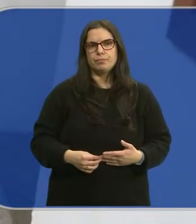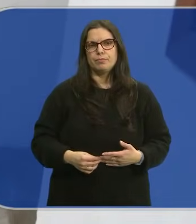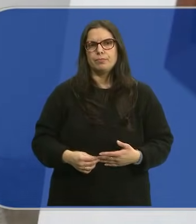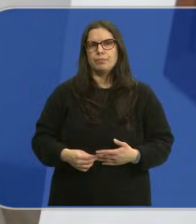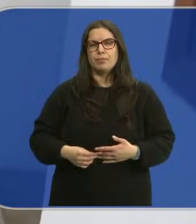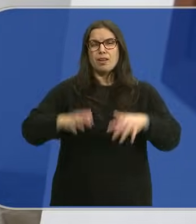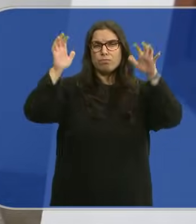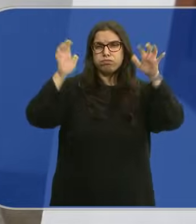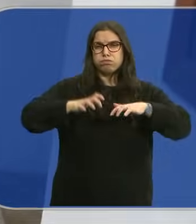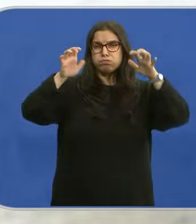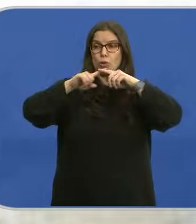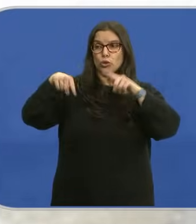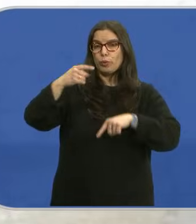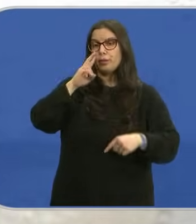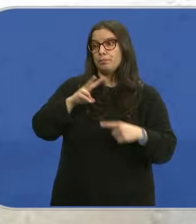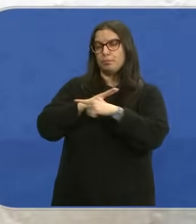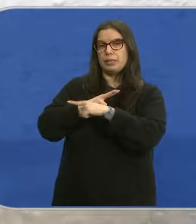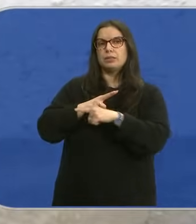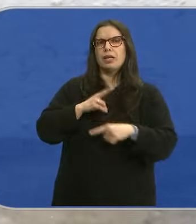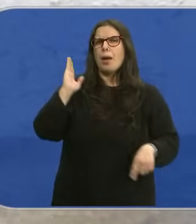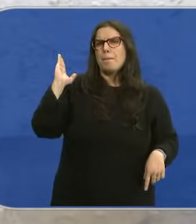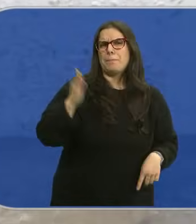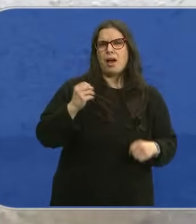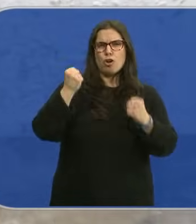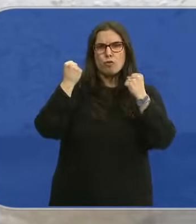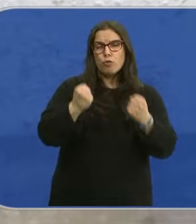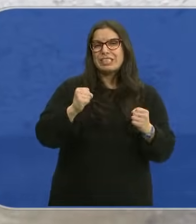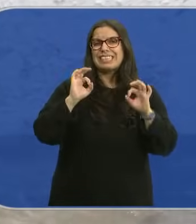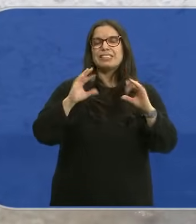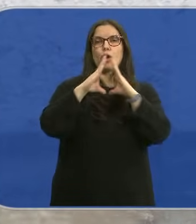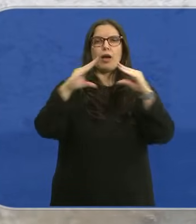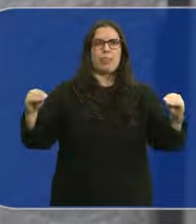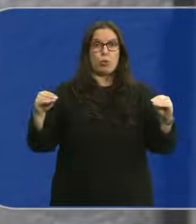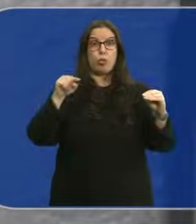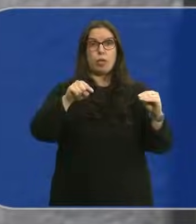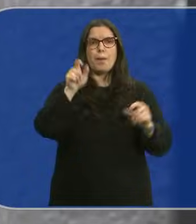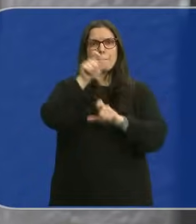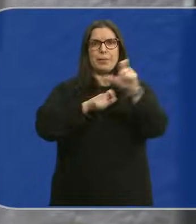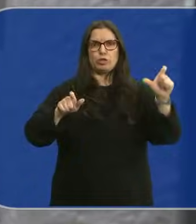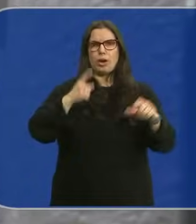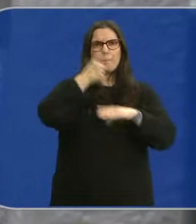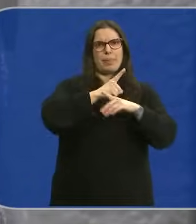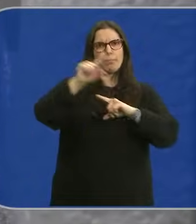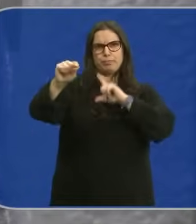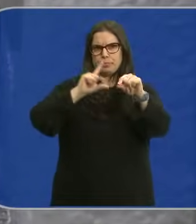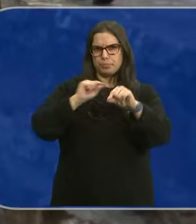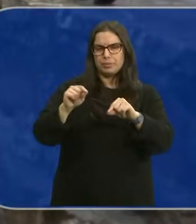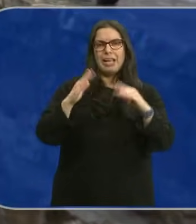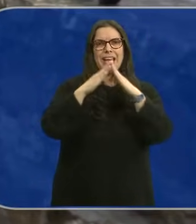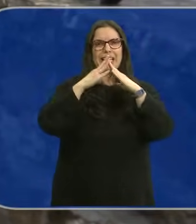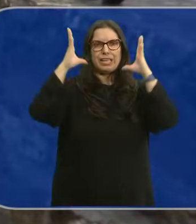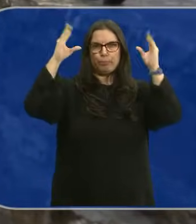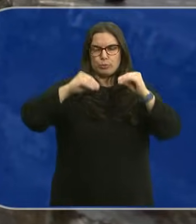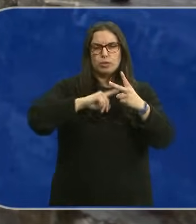Los temporales dejan consecuencias como estas. Leonardo está golpeando especialmente a Andalucía. Hay personas desalojadas, hogares sin